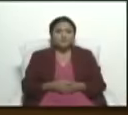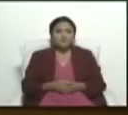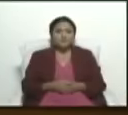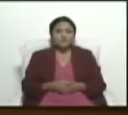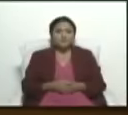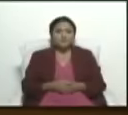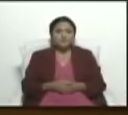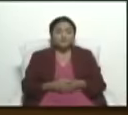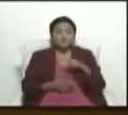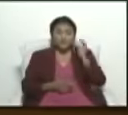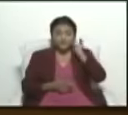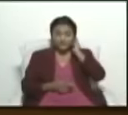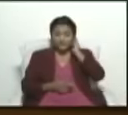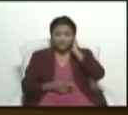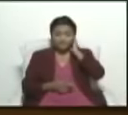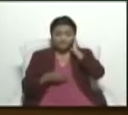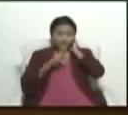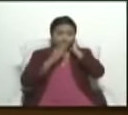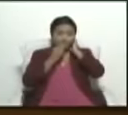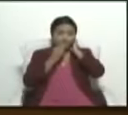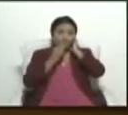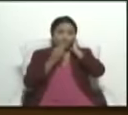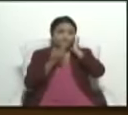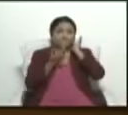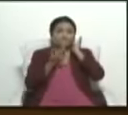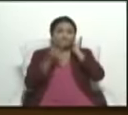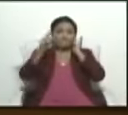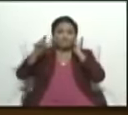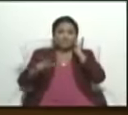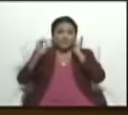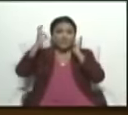Sin palabras, esto revela la mente